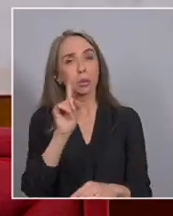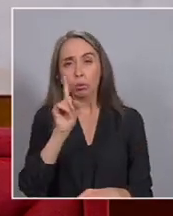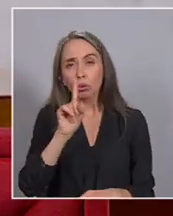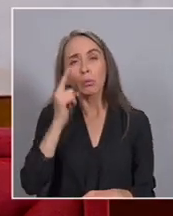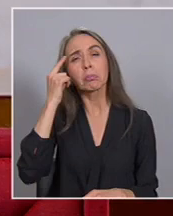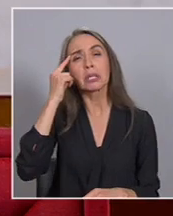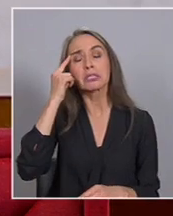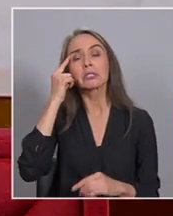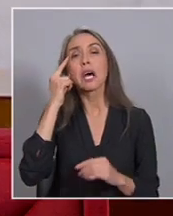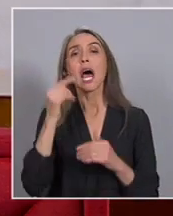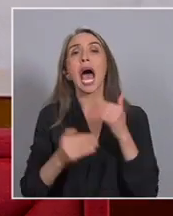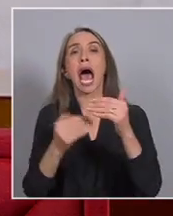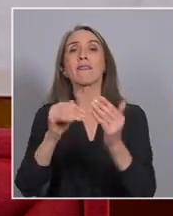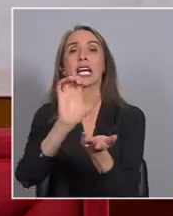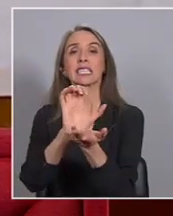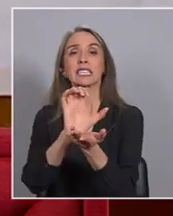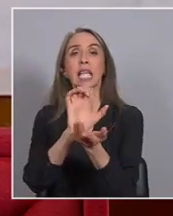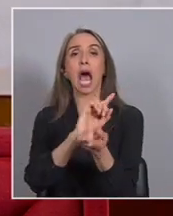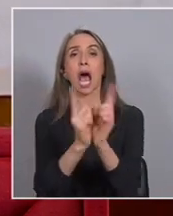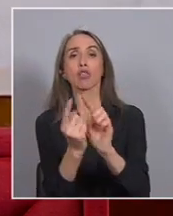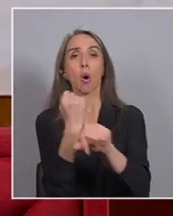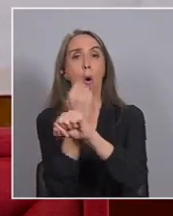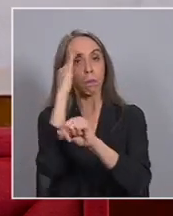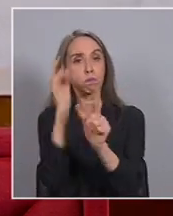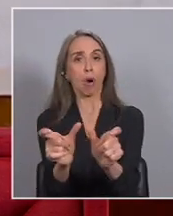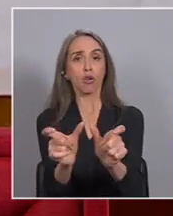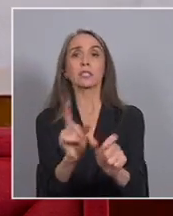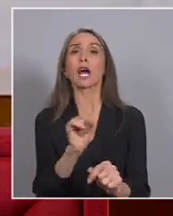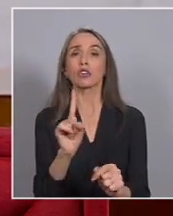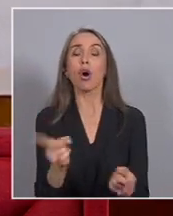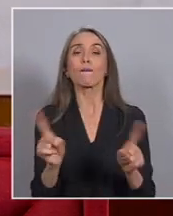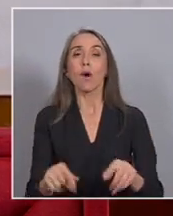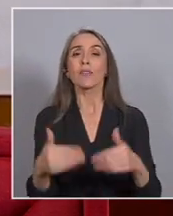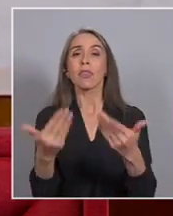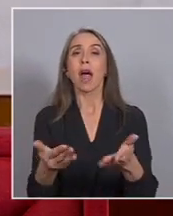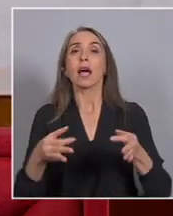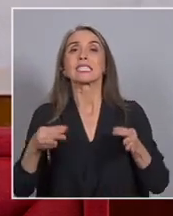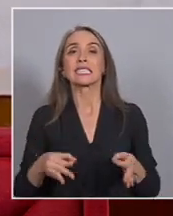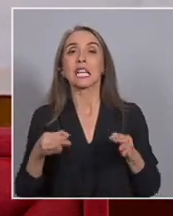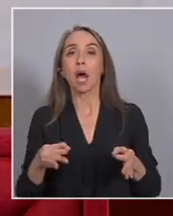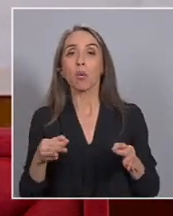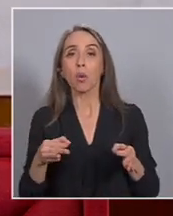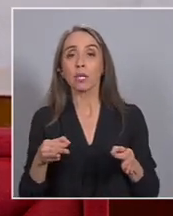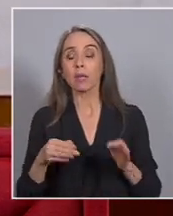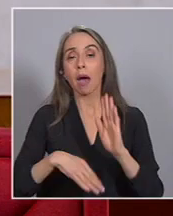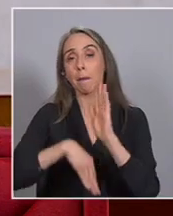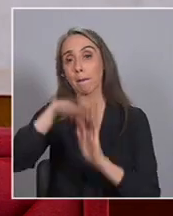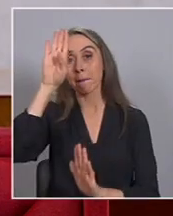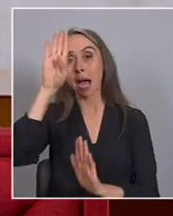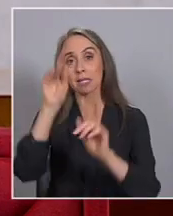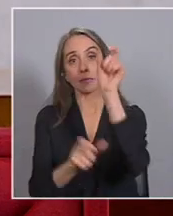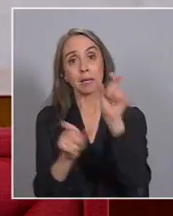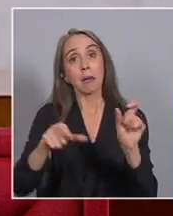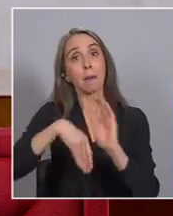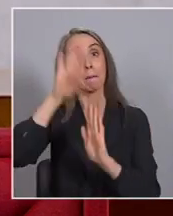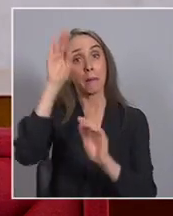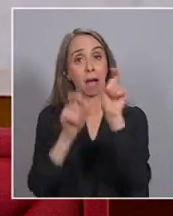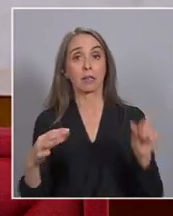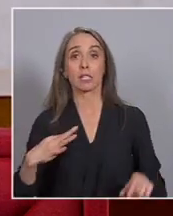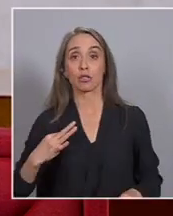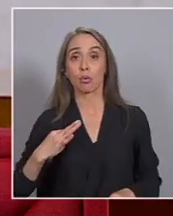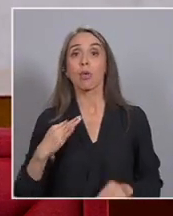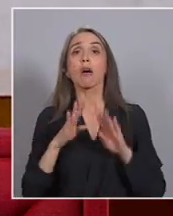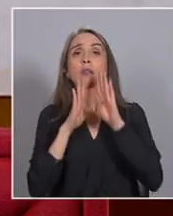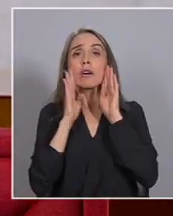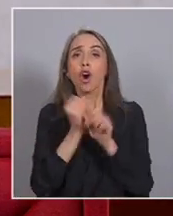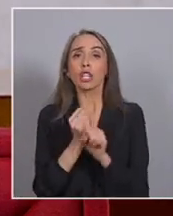que avancemos hacia un Estado policial, se trata de devolverle la seguridad a la mayoría, la gran mayoría de los ciudadanos